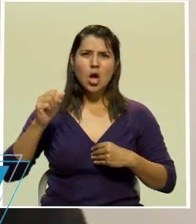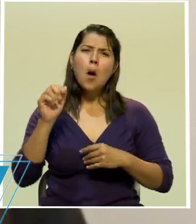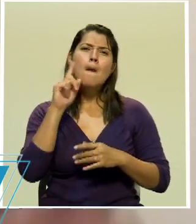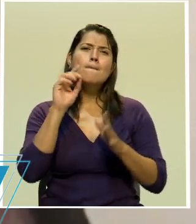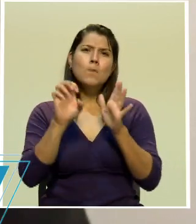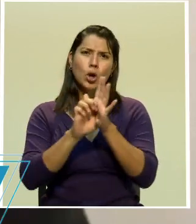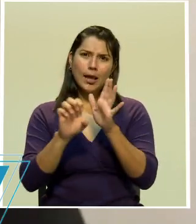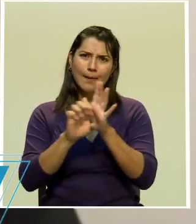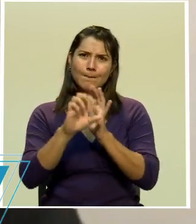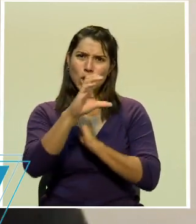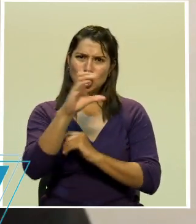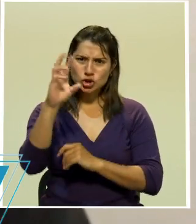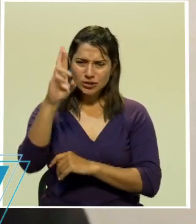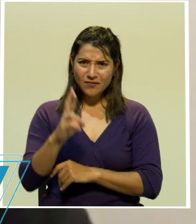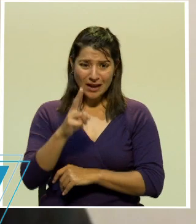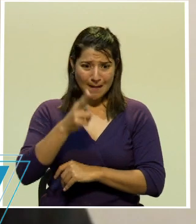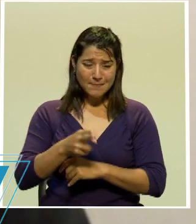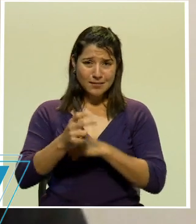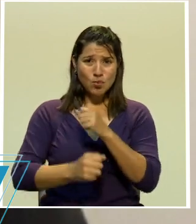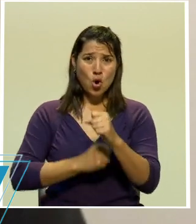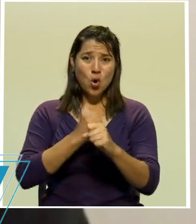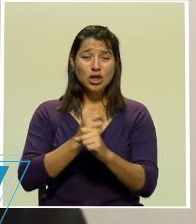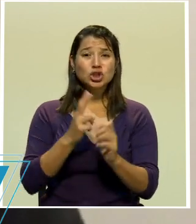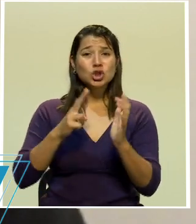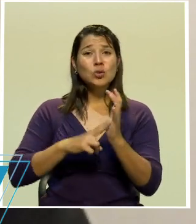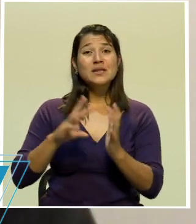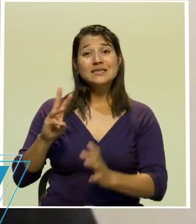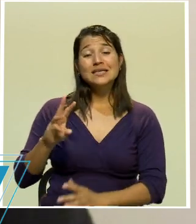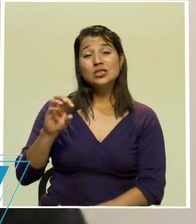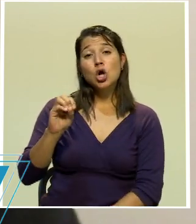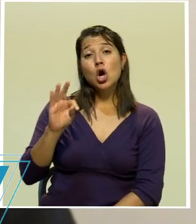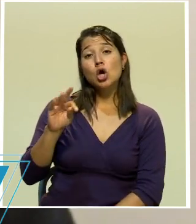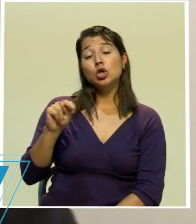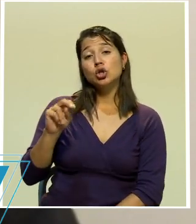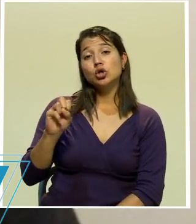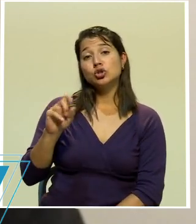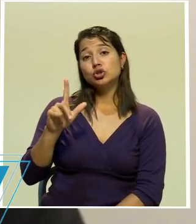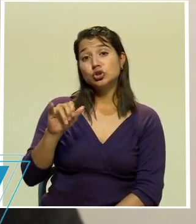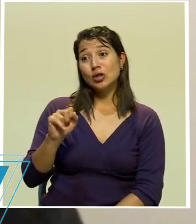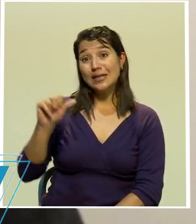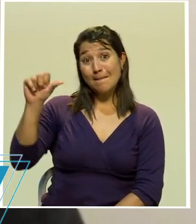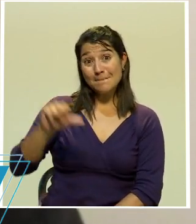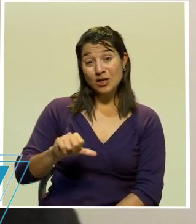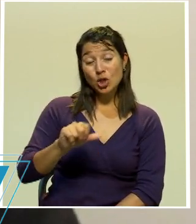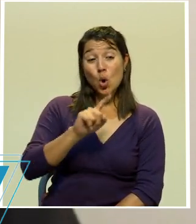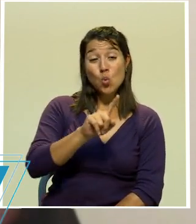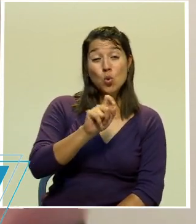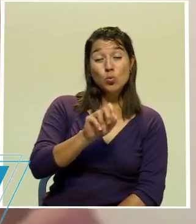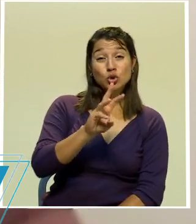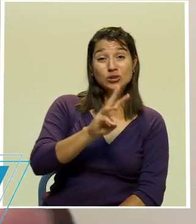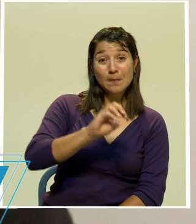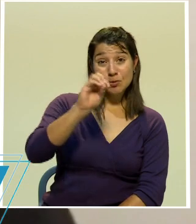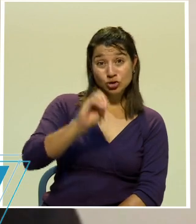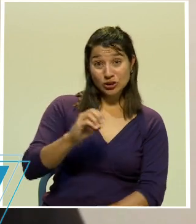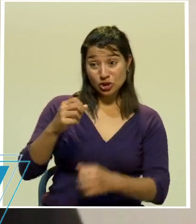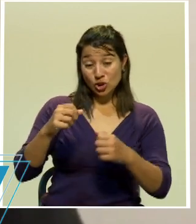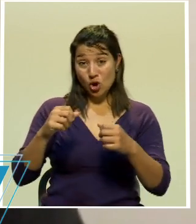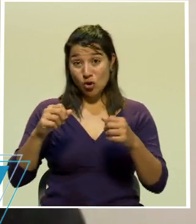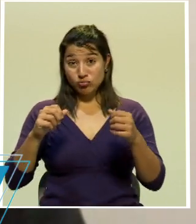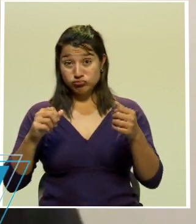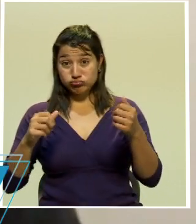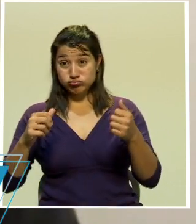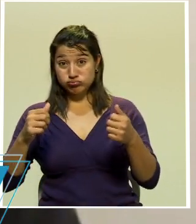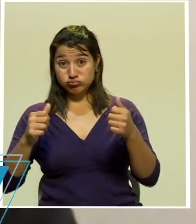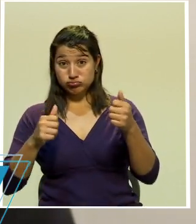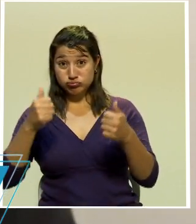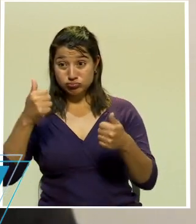Costa Rica, ese mismo año, en 2006, Otón Solís perdió la elección por 1.1% contra Oscar Arias y duró casi un mes en reconocer